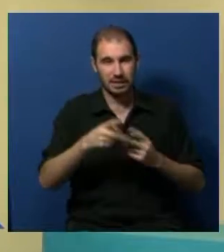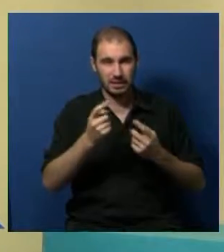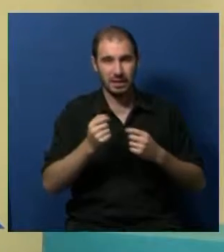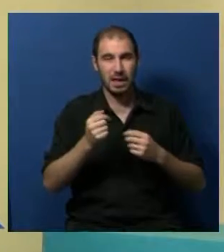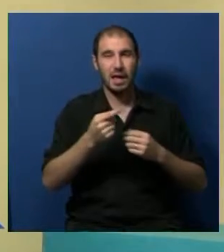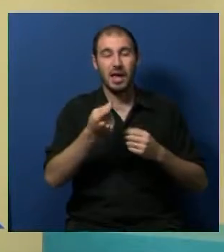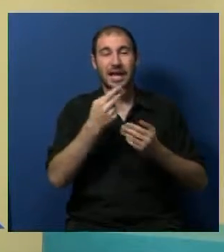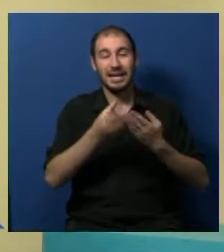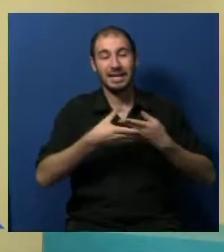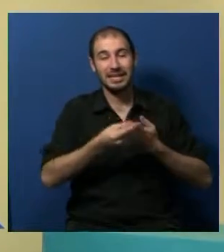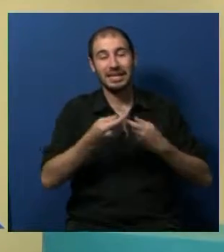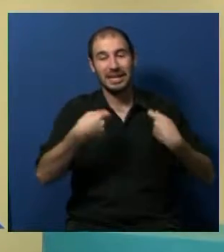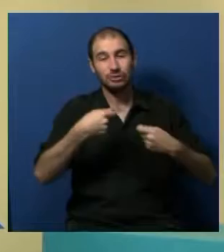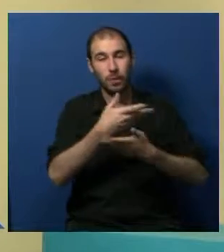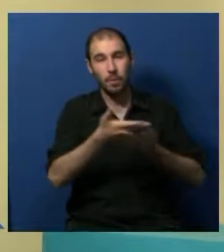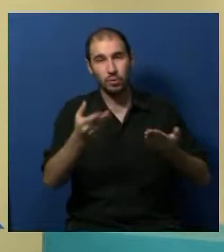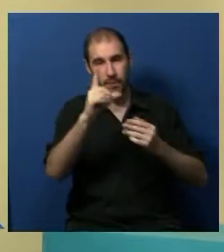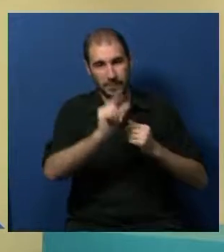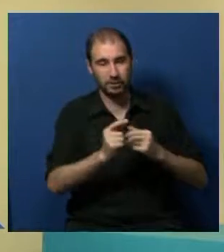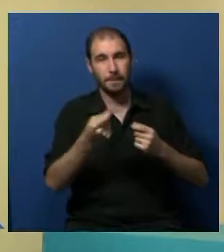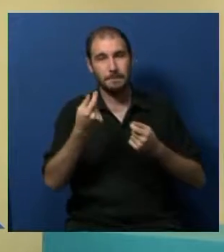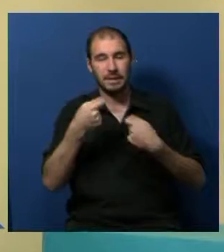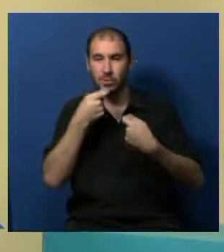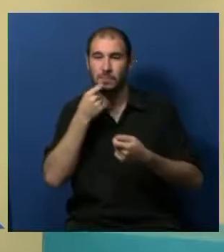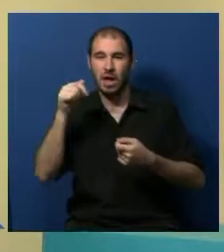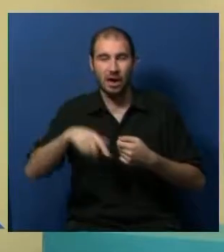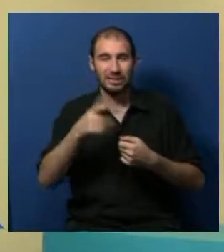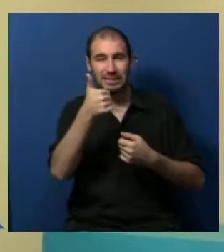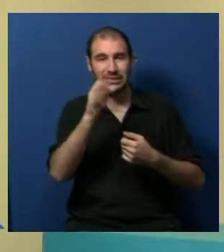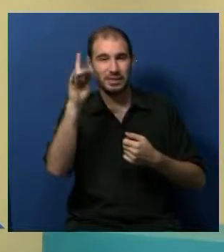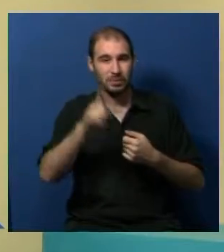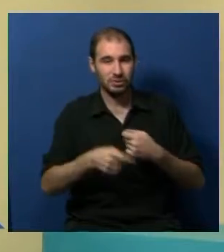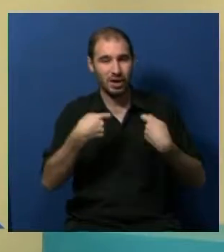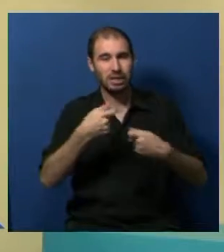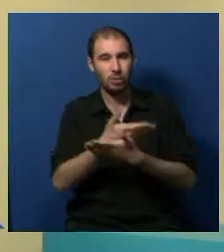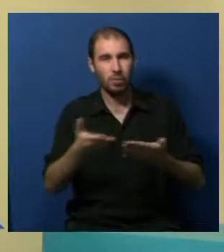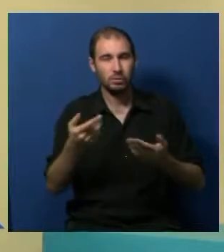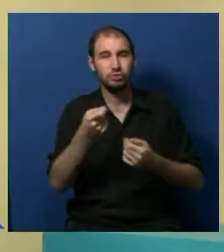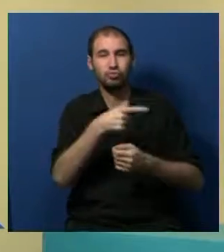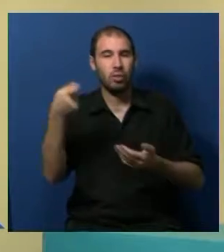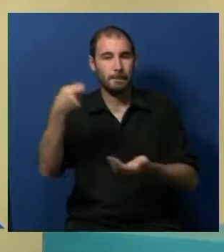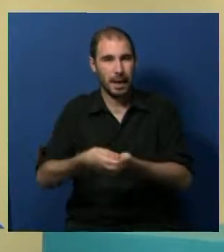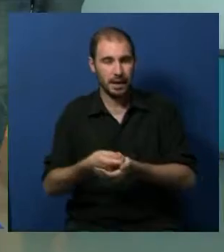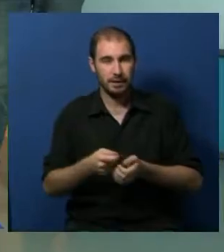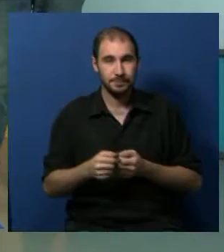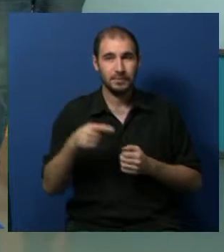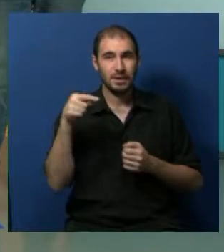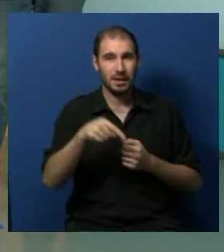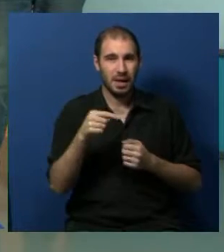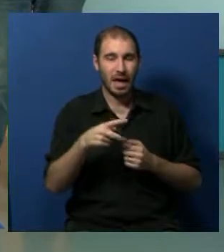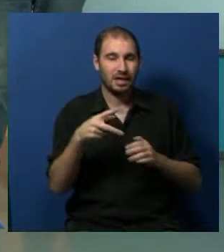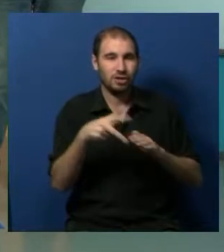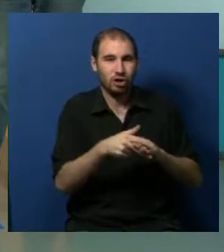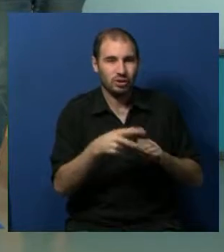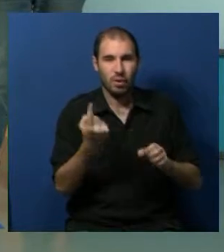una baja del gasto público, donde en algunos subsidios, por ejemplo hoy, 60% de ese gasto público son sueldos. Claro. Ahí no lo podemos